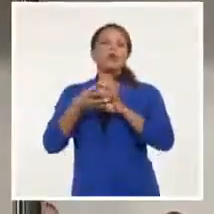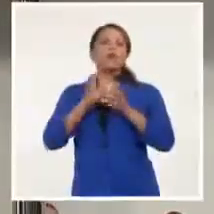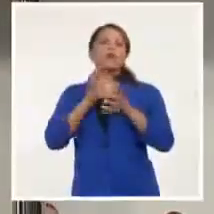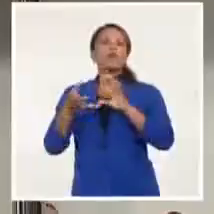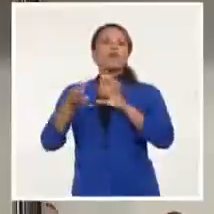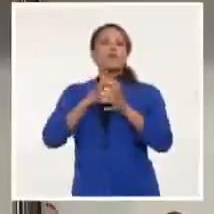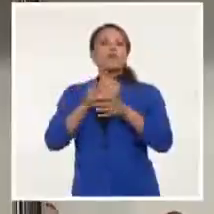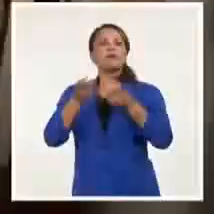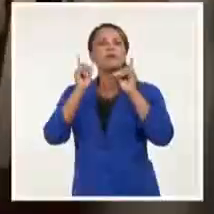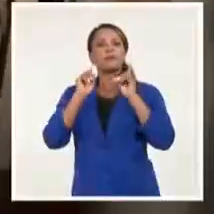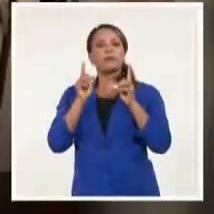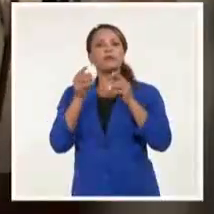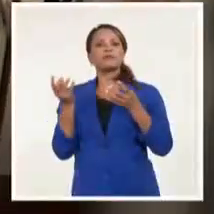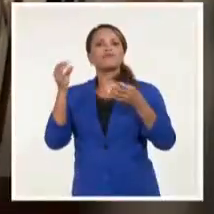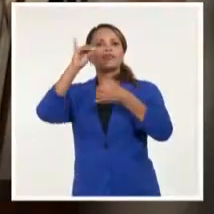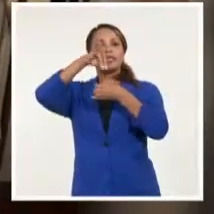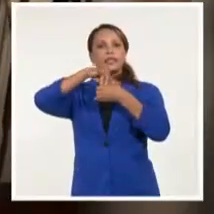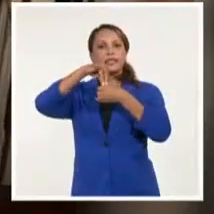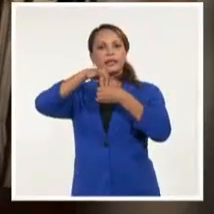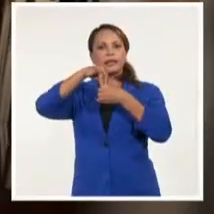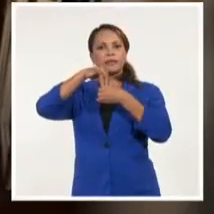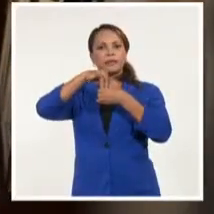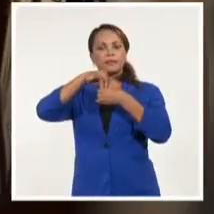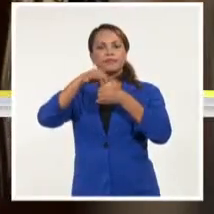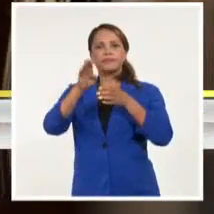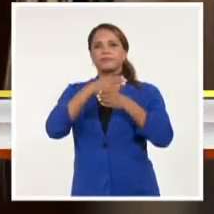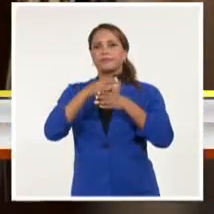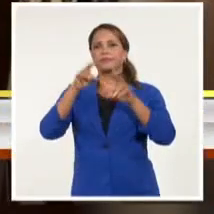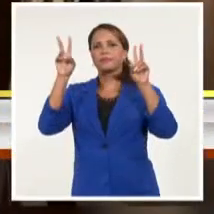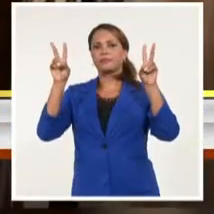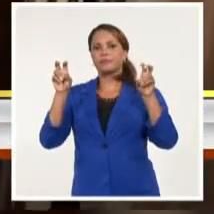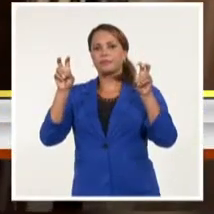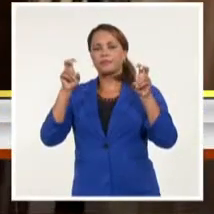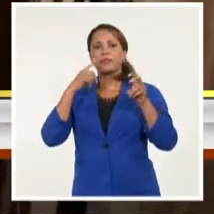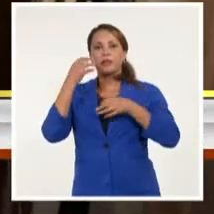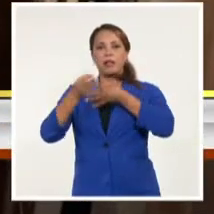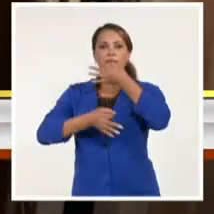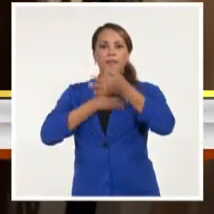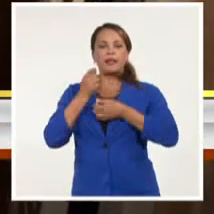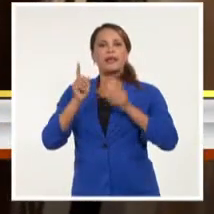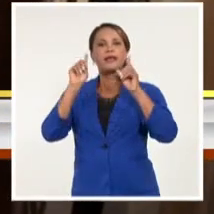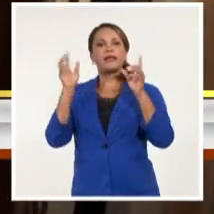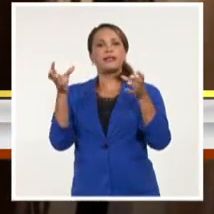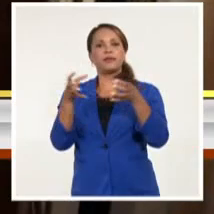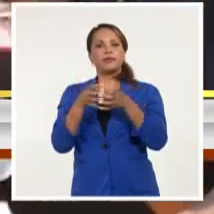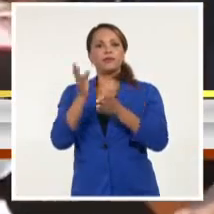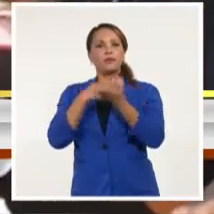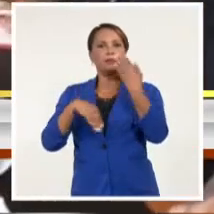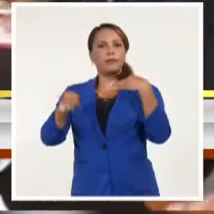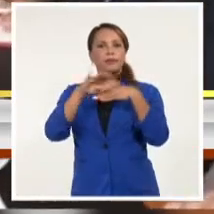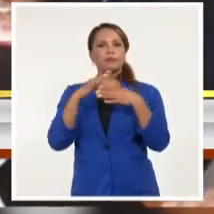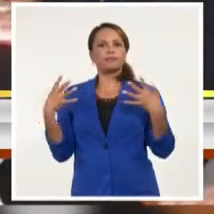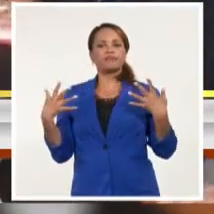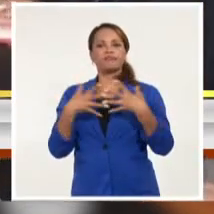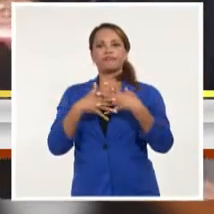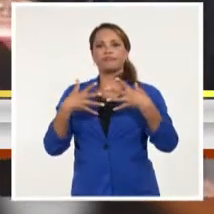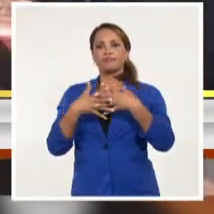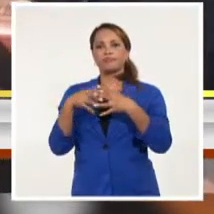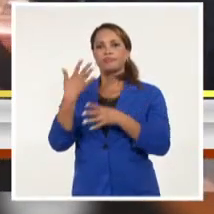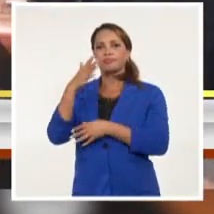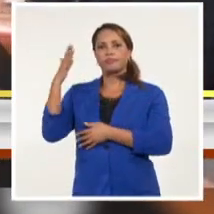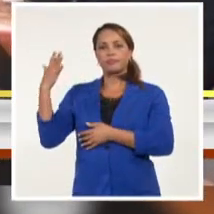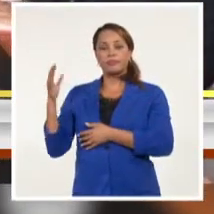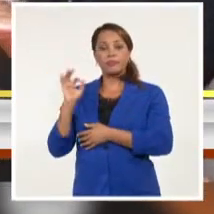concertación política e integración. Entre los temas a tratar en la 23ª reunión de ministros de Relaciones Exteriores de la